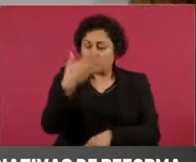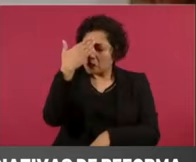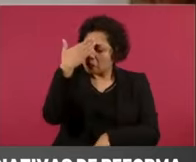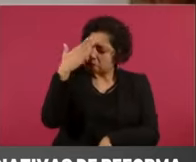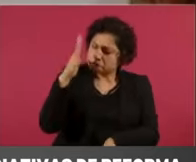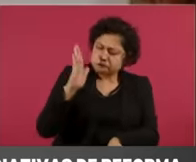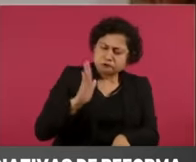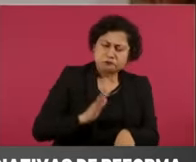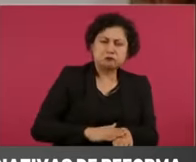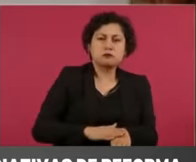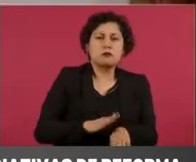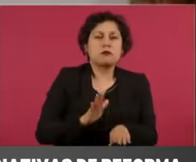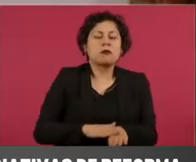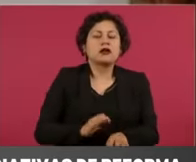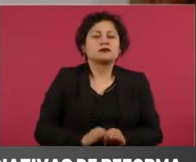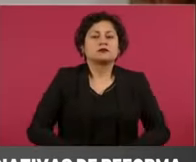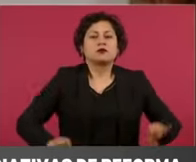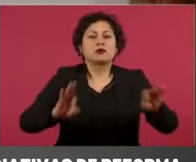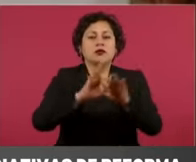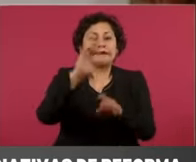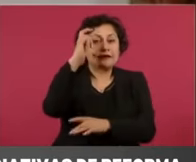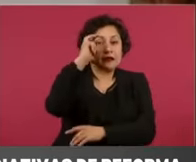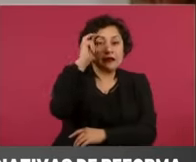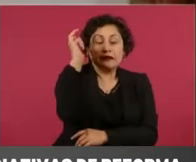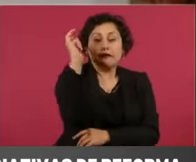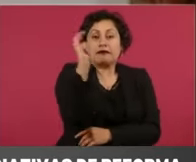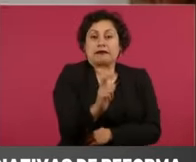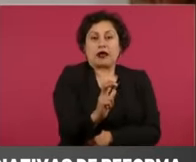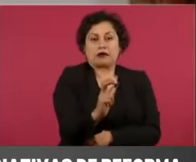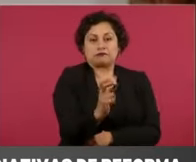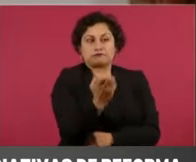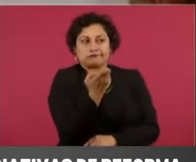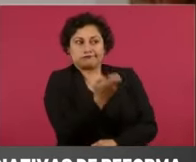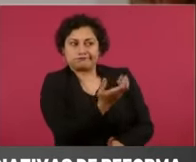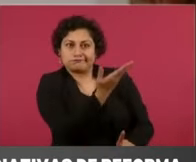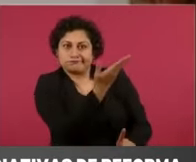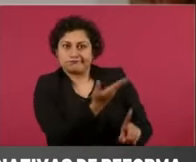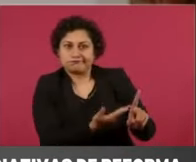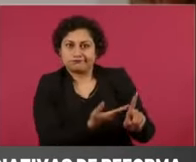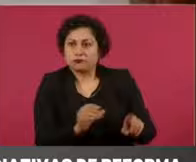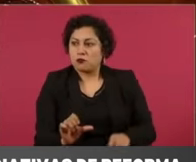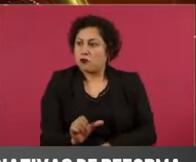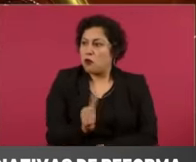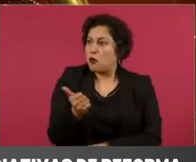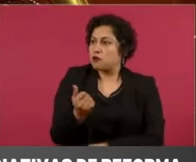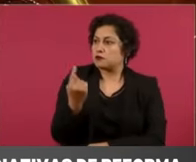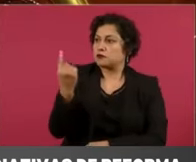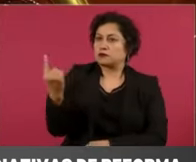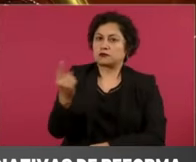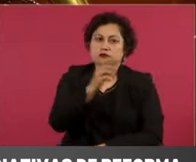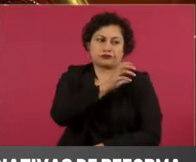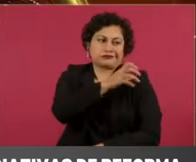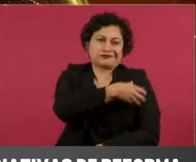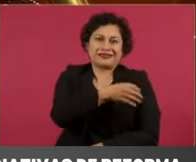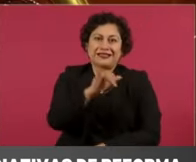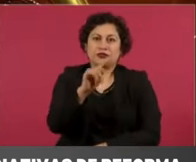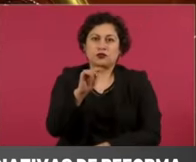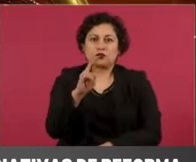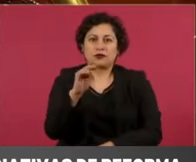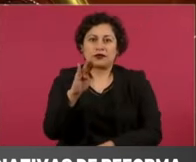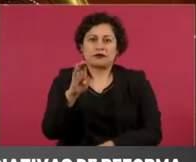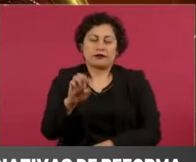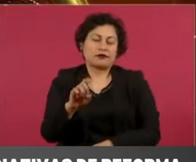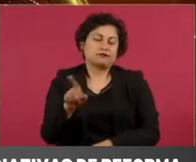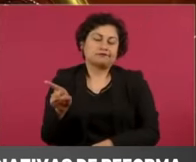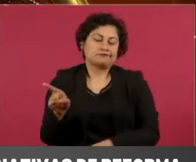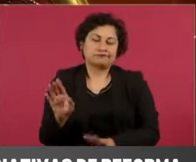el consumador, porque el cura era defensor del pueblo raso y